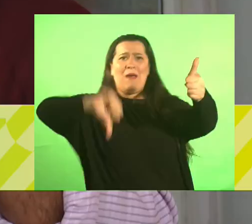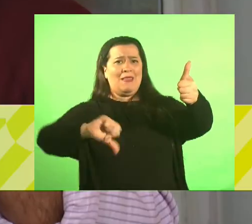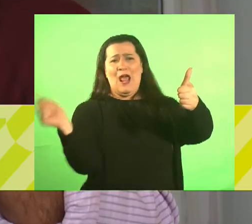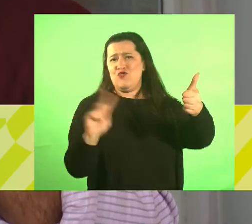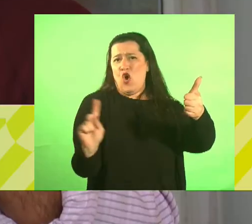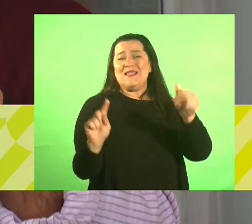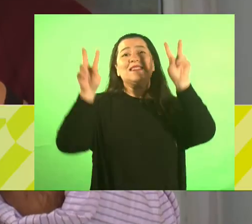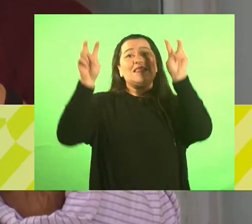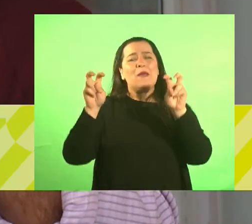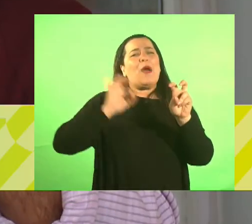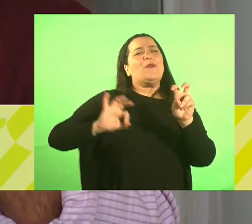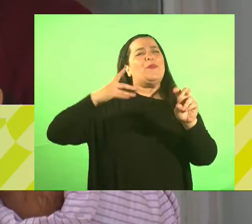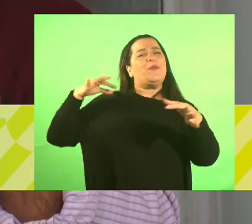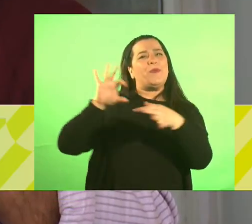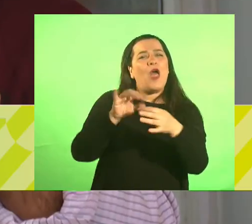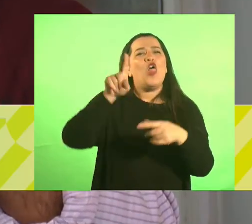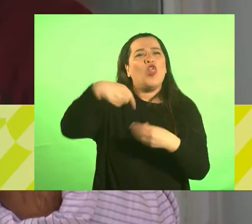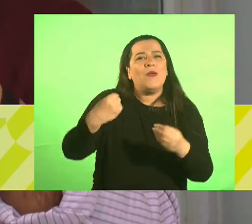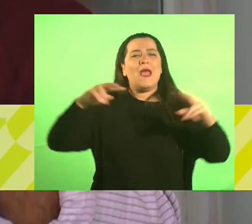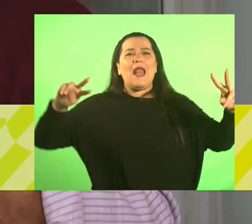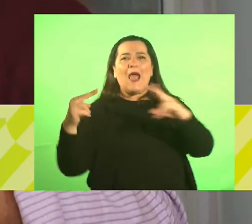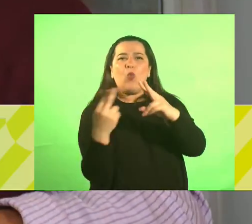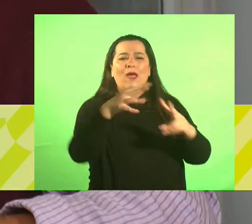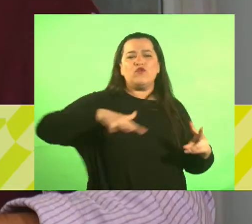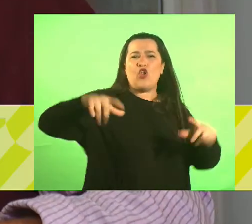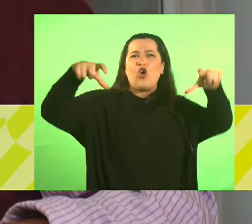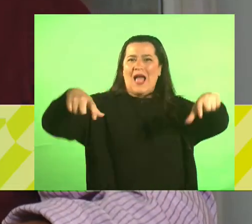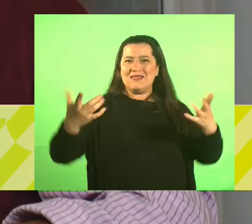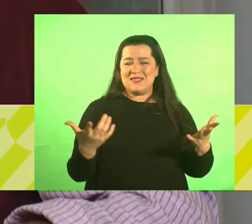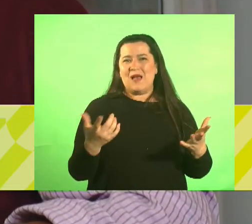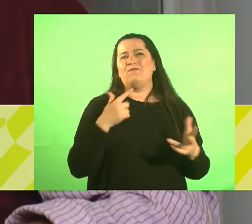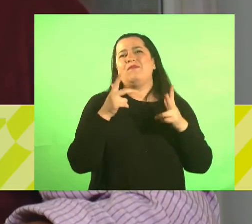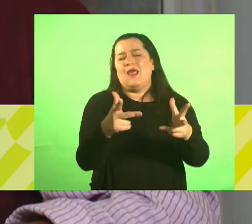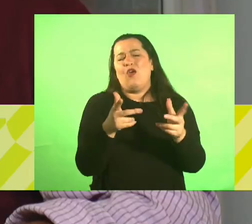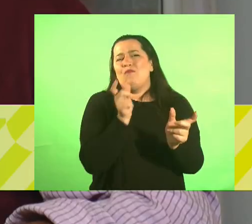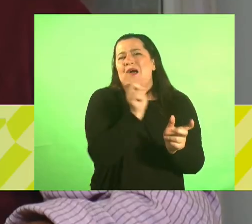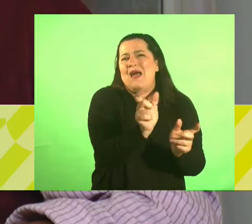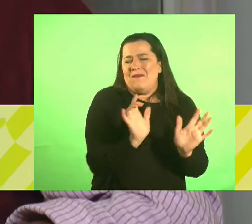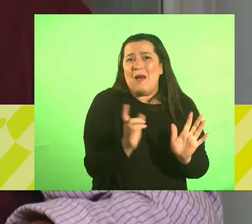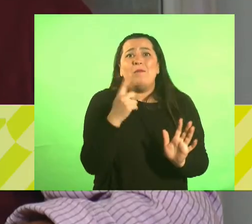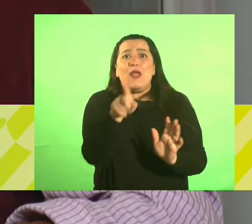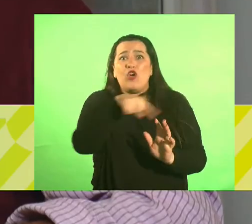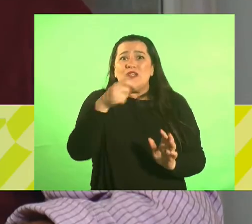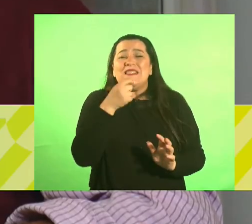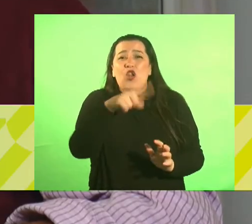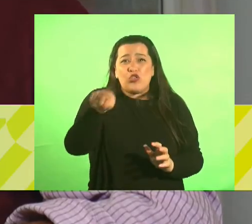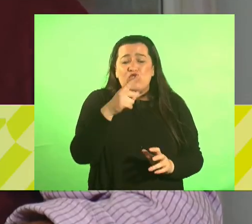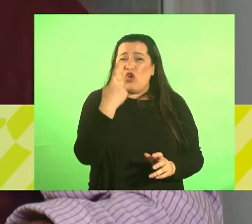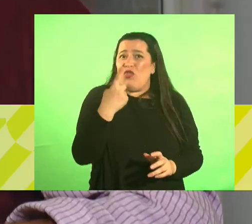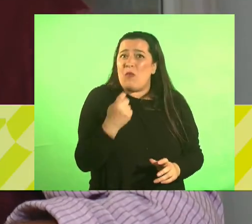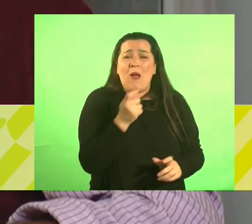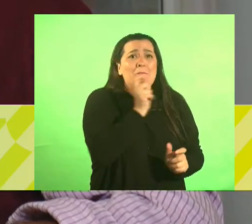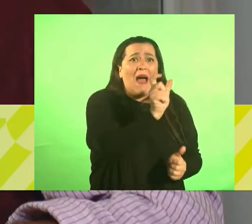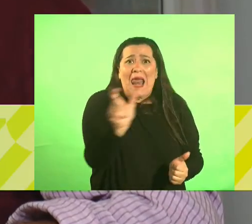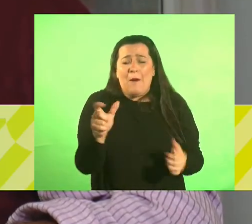un tema de un encuentro diferencial en ese espacio. Digo, si tuviésemos la posibilidad de darnos cuenta de todas las palabras que